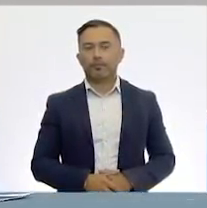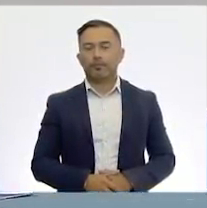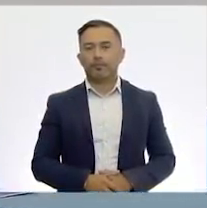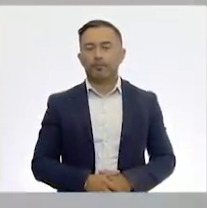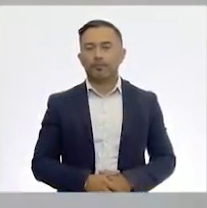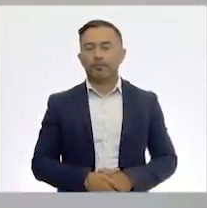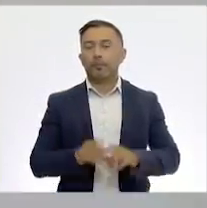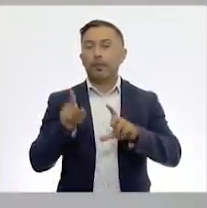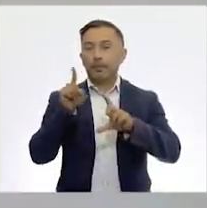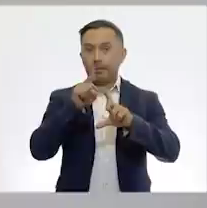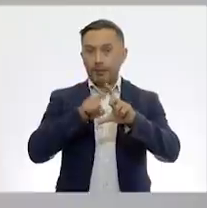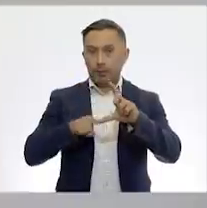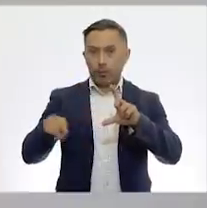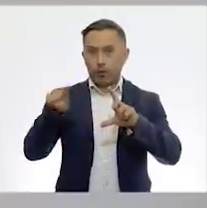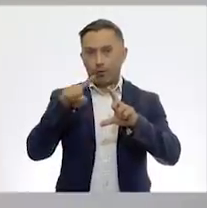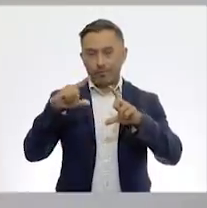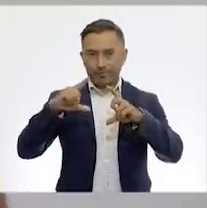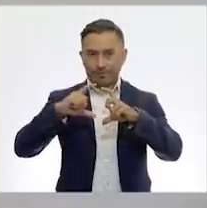un círculo